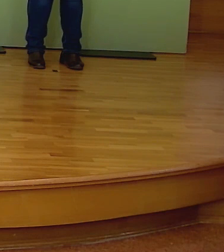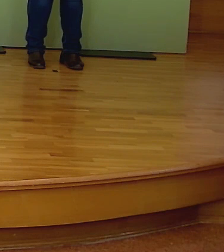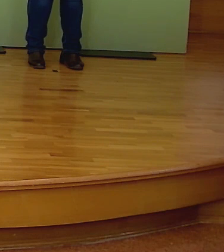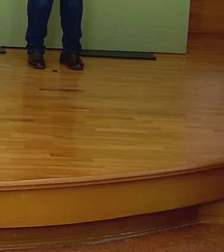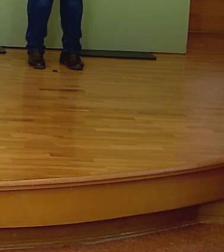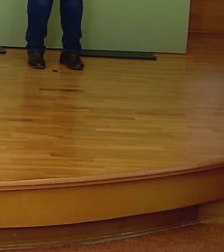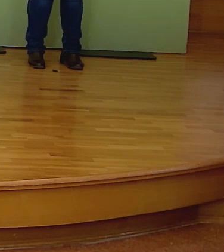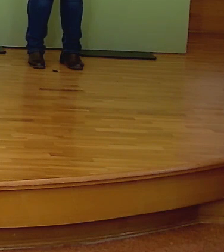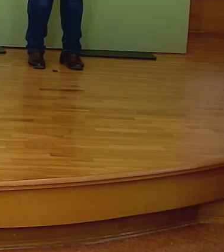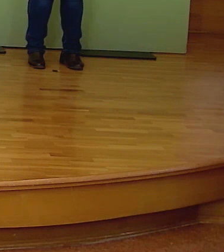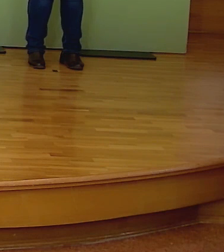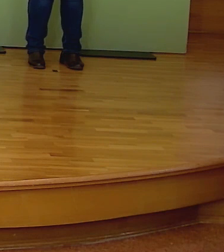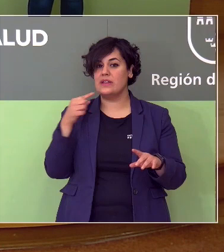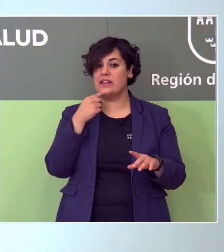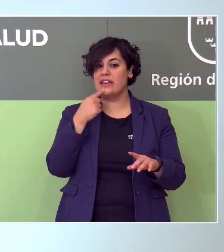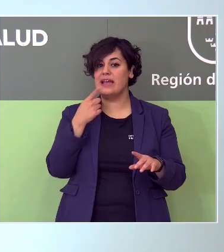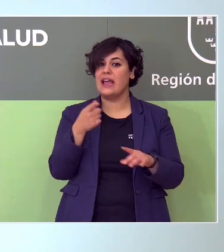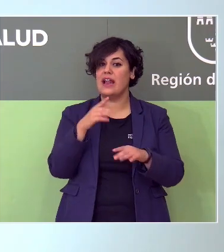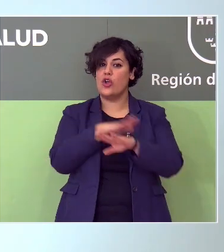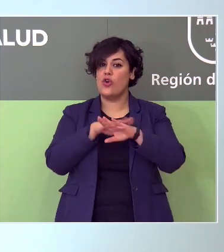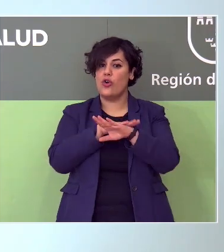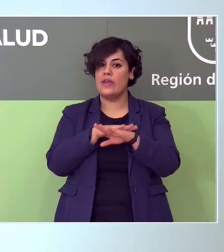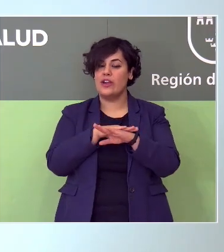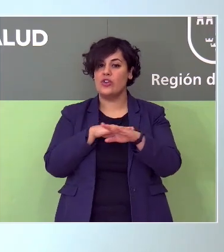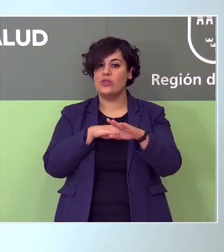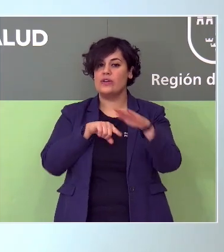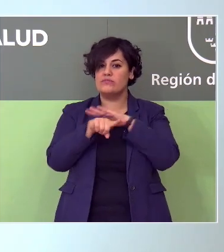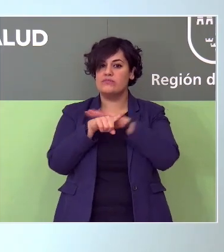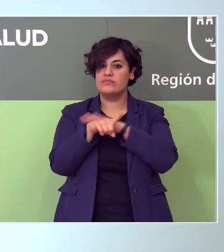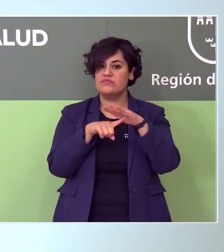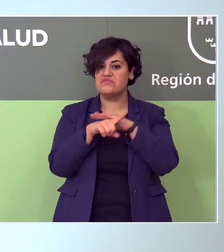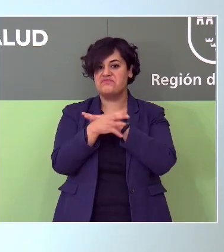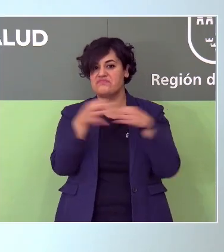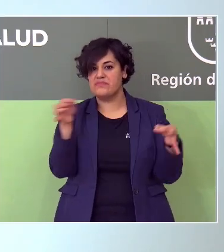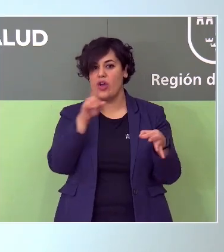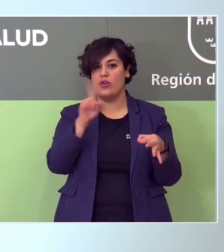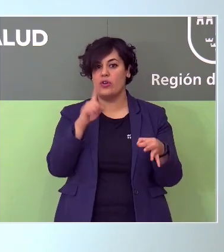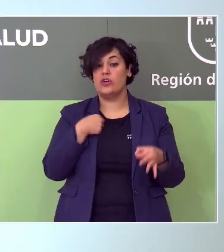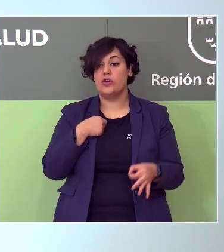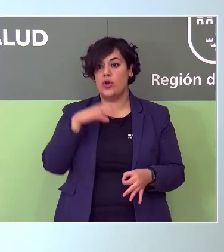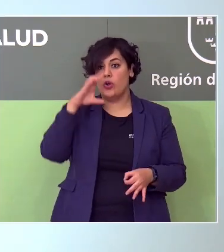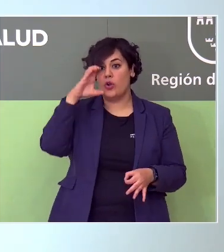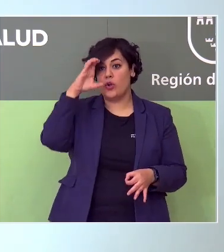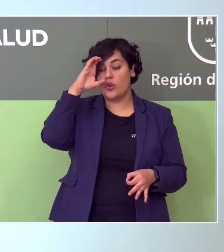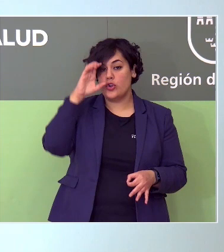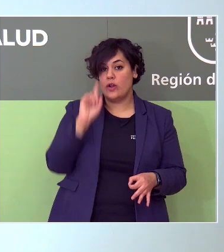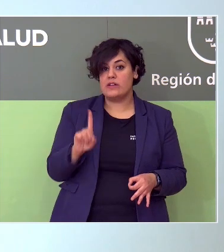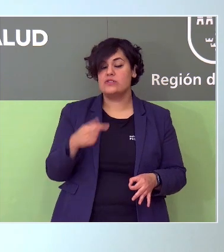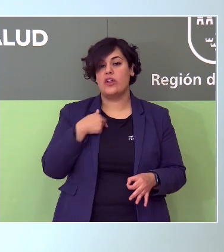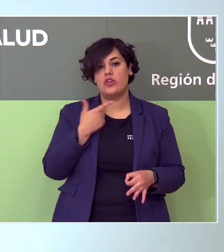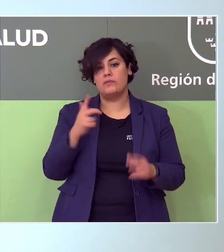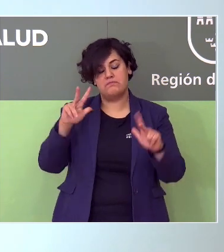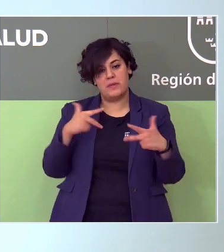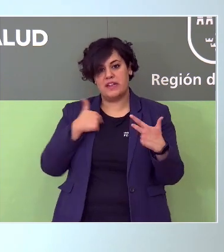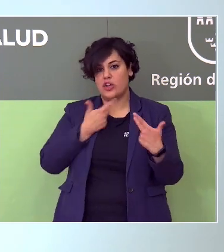ineficacia. ¿Comparte estas apreciaciones? La verdad es que no lo he escuchado y la verdad es que me van a permitir que no valore lo que se discute